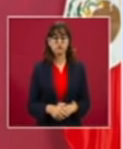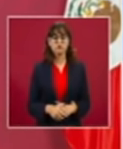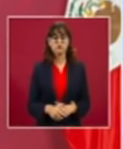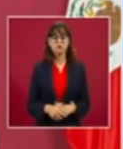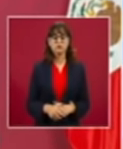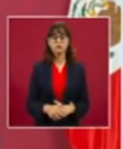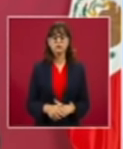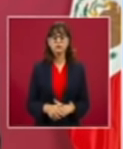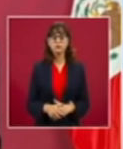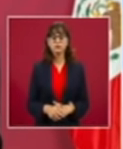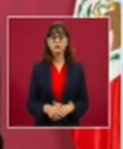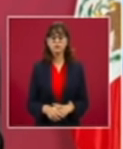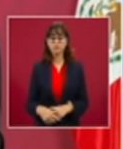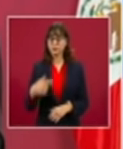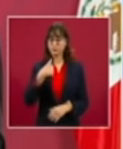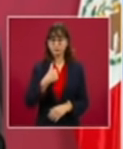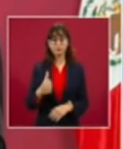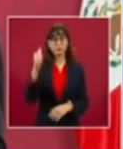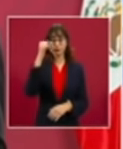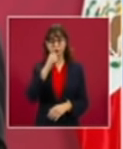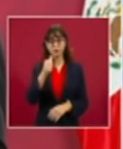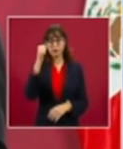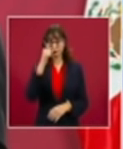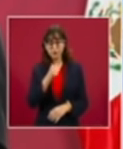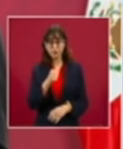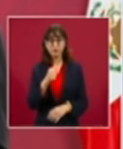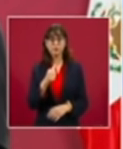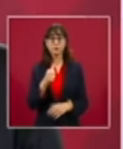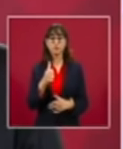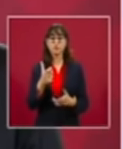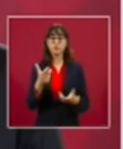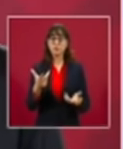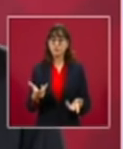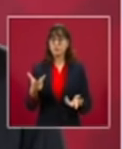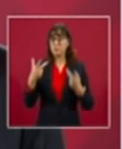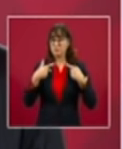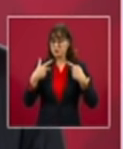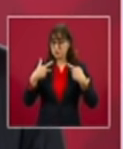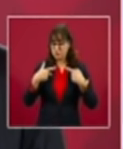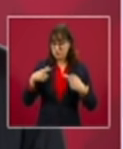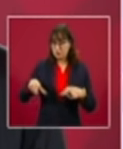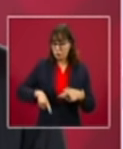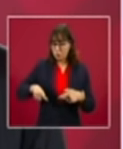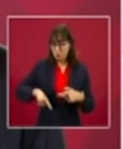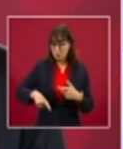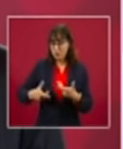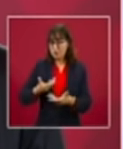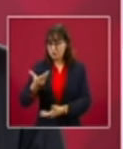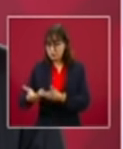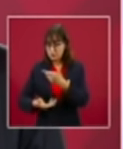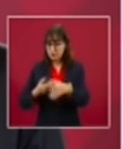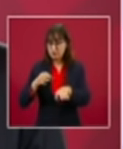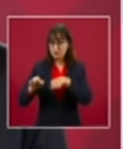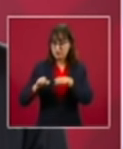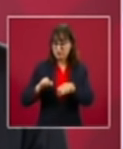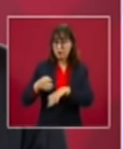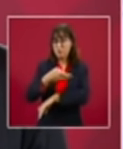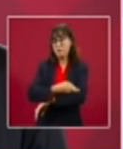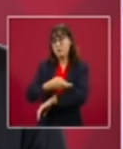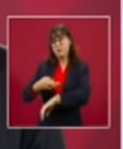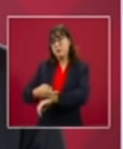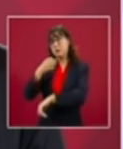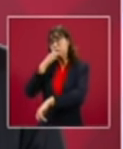el bien de la institución y en particular y por eso presenté mi renuncia en